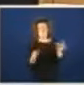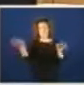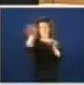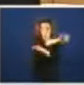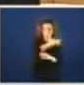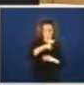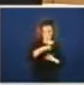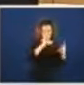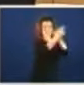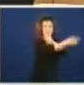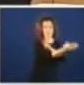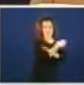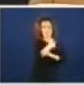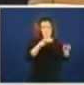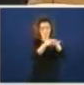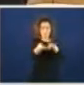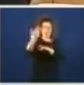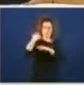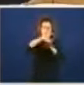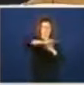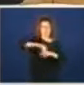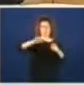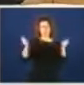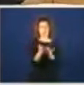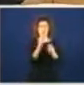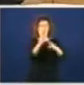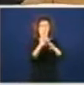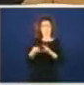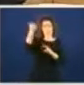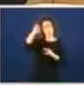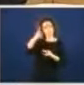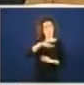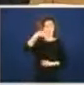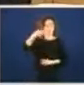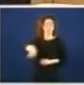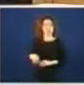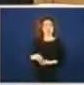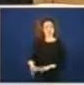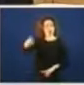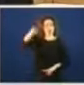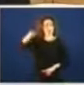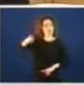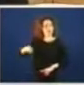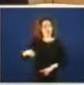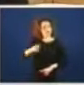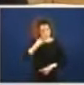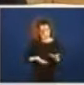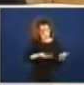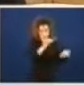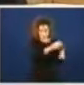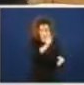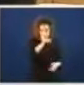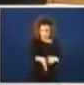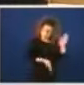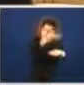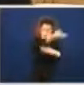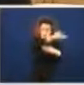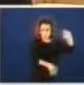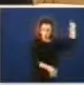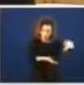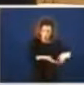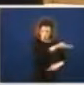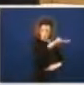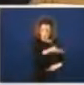facer o mismo que fixo na sesión pasada Lanzar insinuacións e ameazas En prazo xa que vaya directamente o xulgado